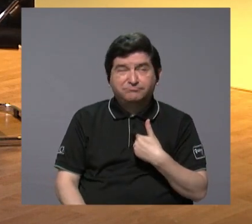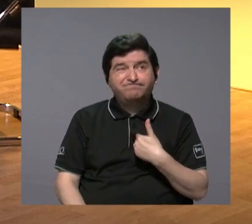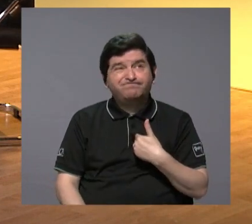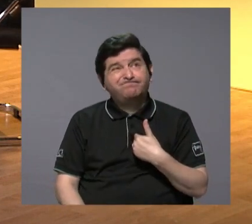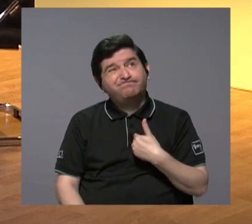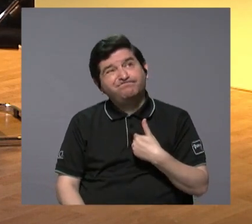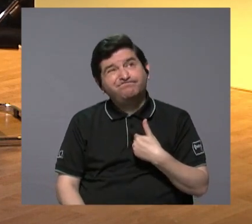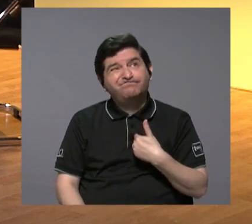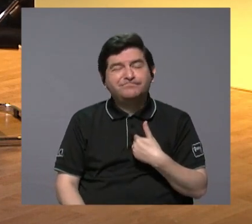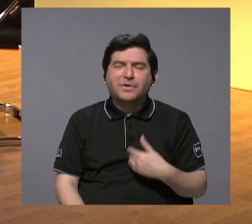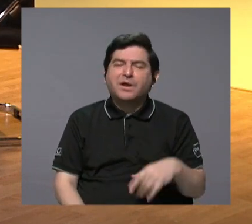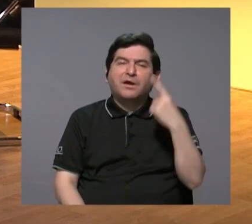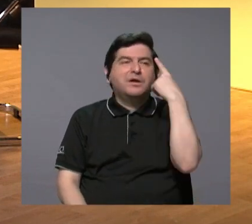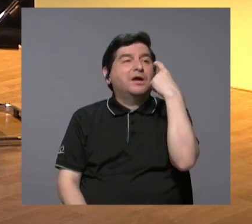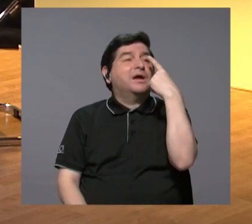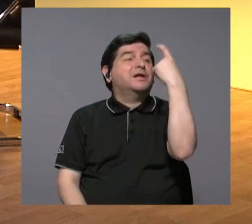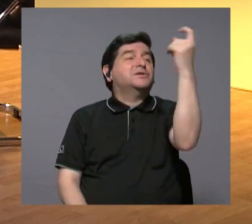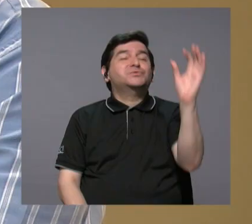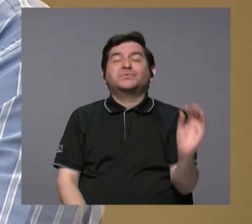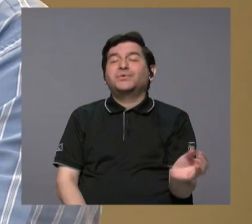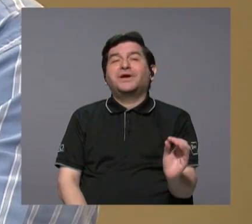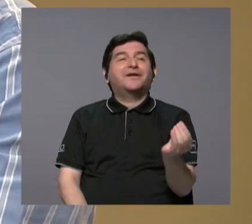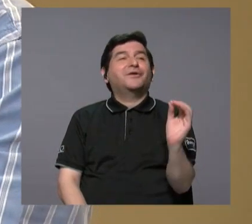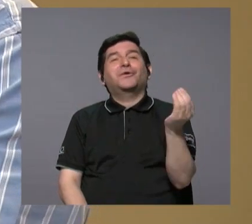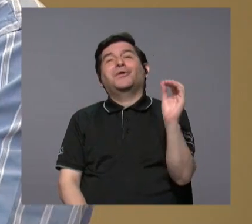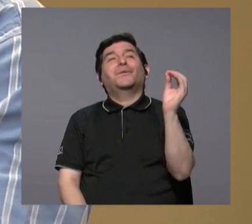digamos, la ilusión de adolescente